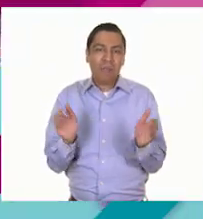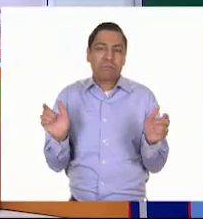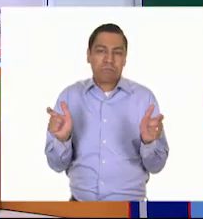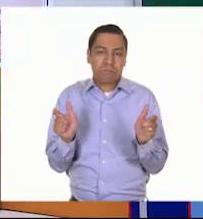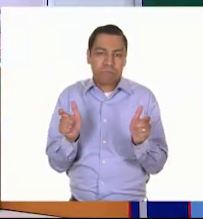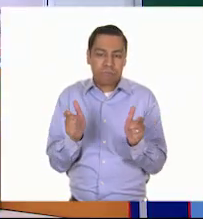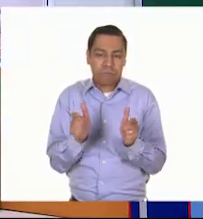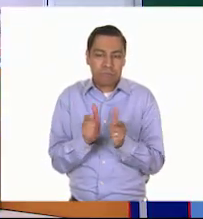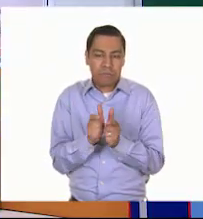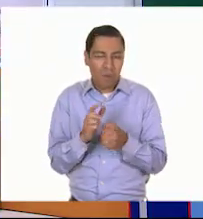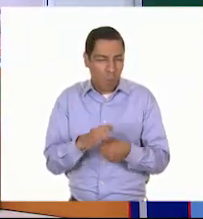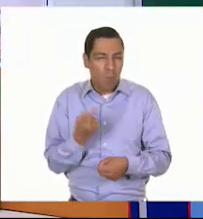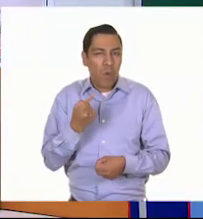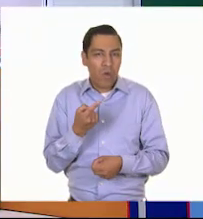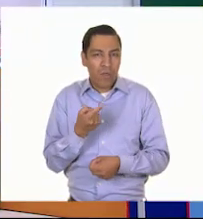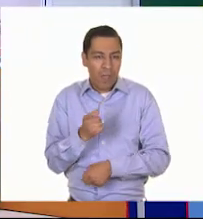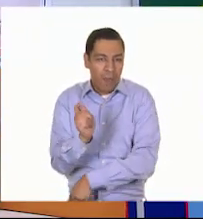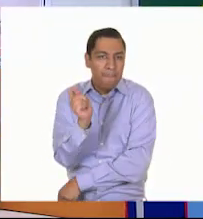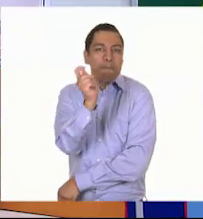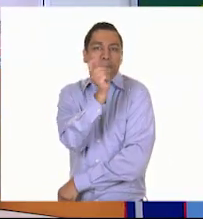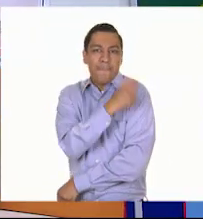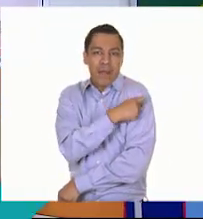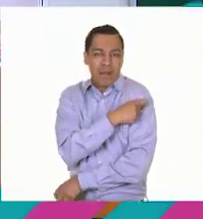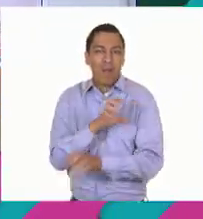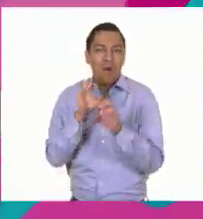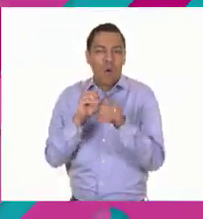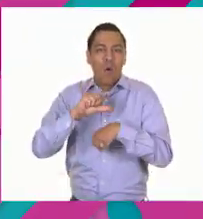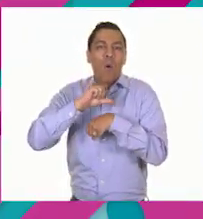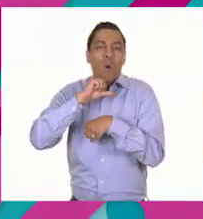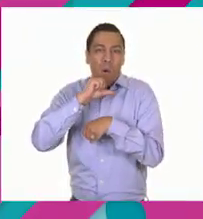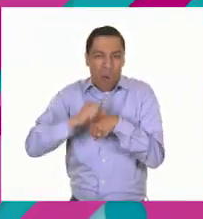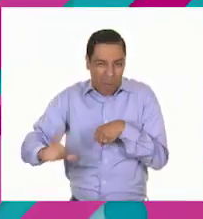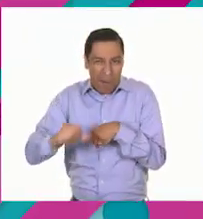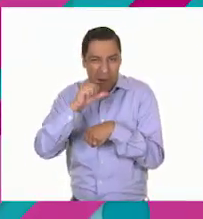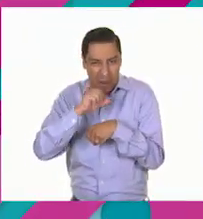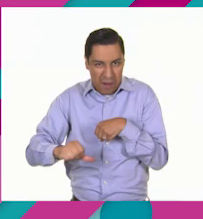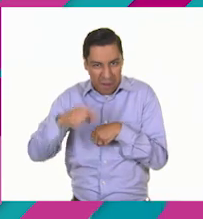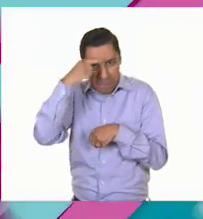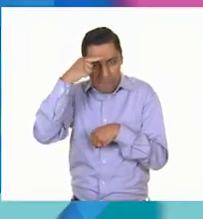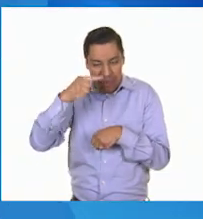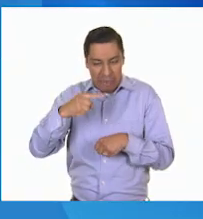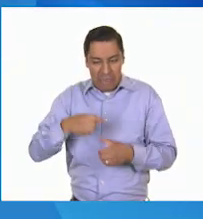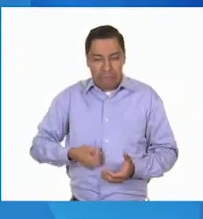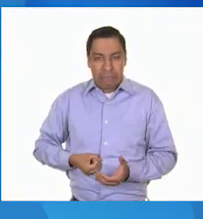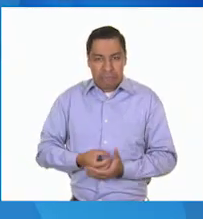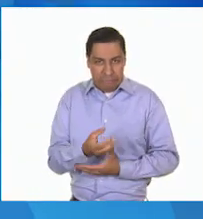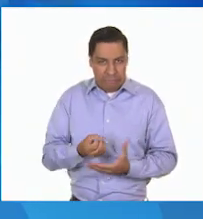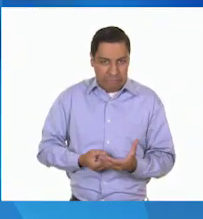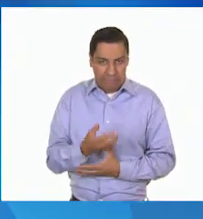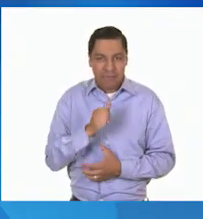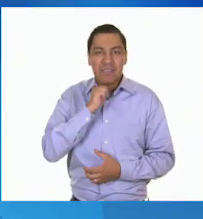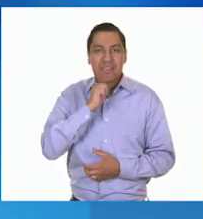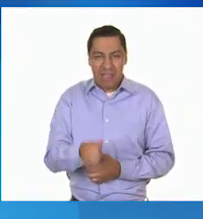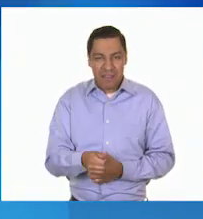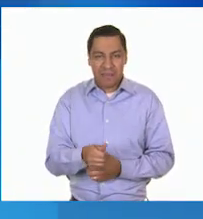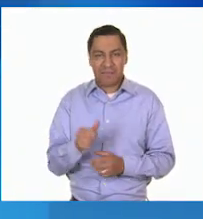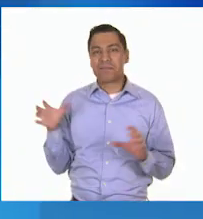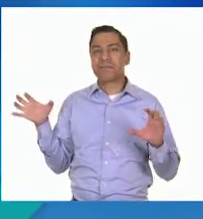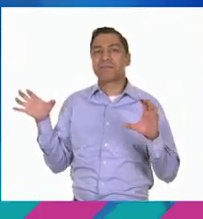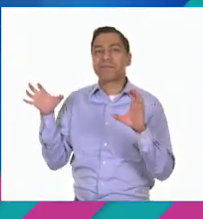nos quedan dos opciones y yo pienso que será el que está aquí a un lado. Nos queda el último